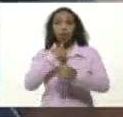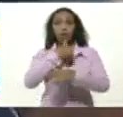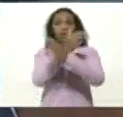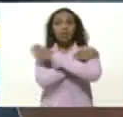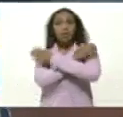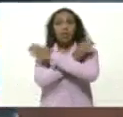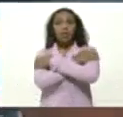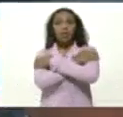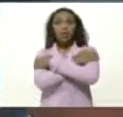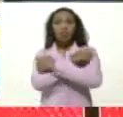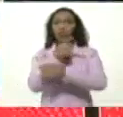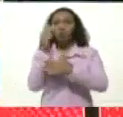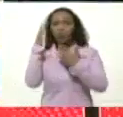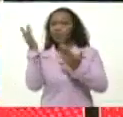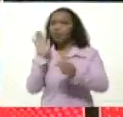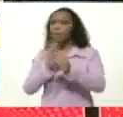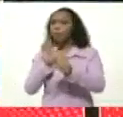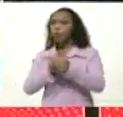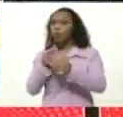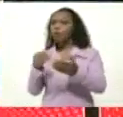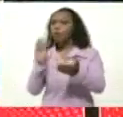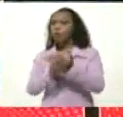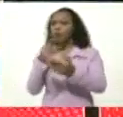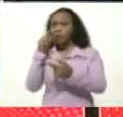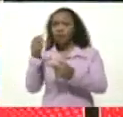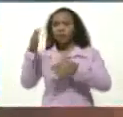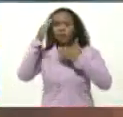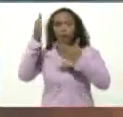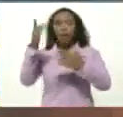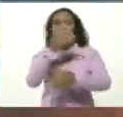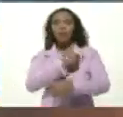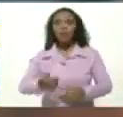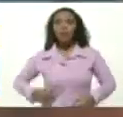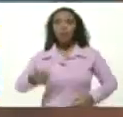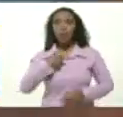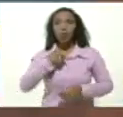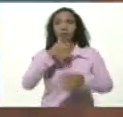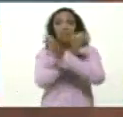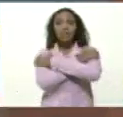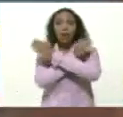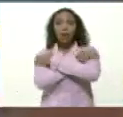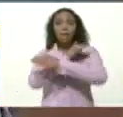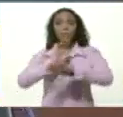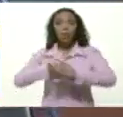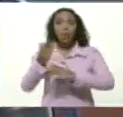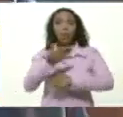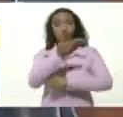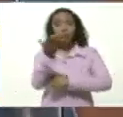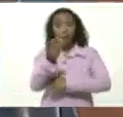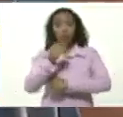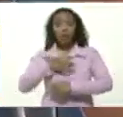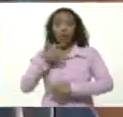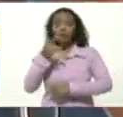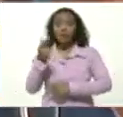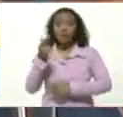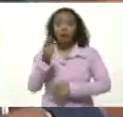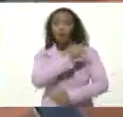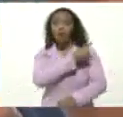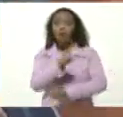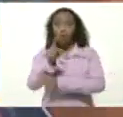Yo no sé si está funcionando el micrófono, vuelve. Saludo, presidente, felicitarlo. Porque usted, podríamos decirle, le ha cumplido a